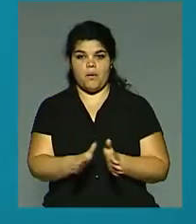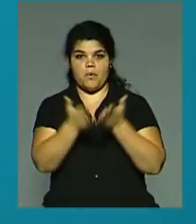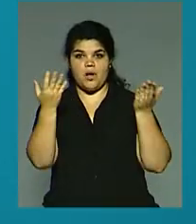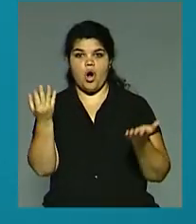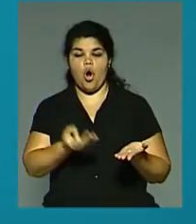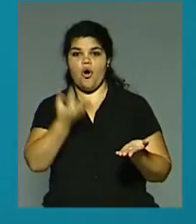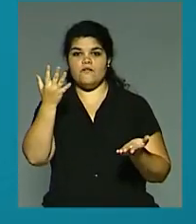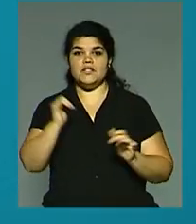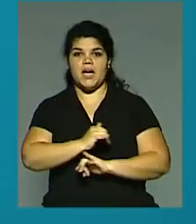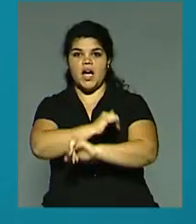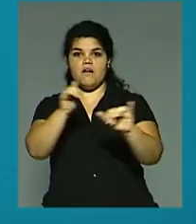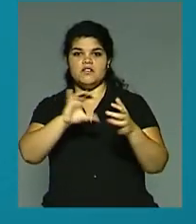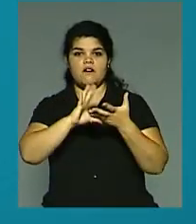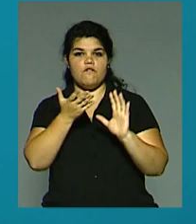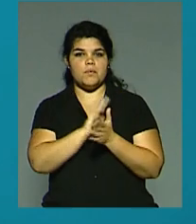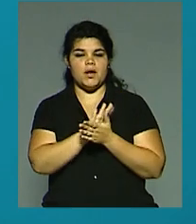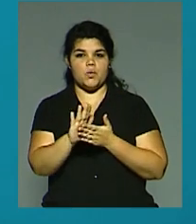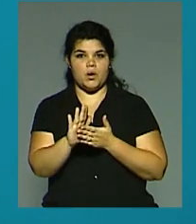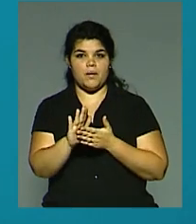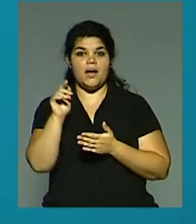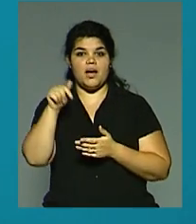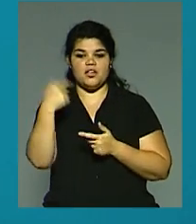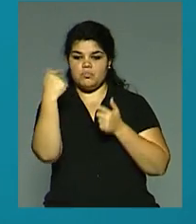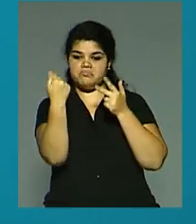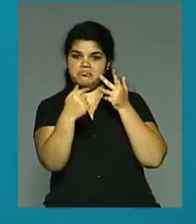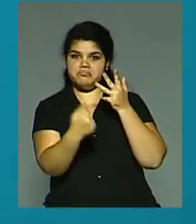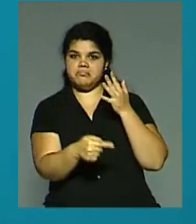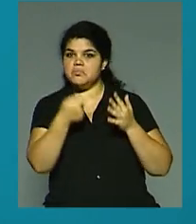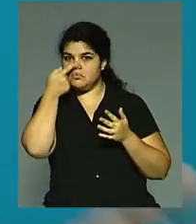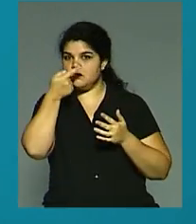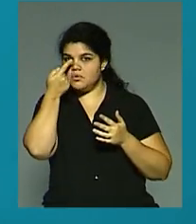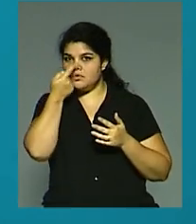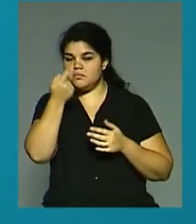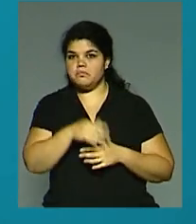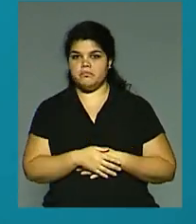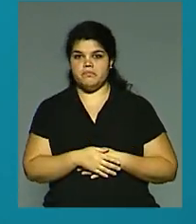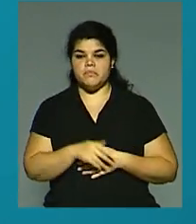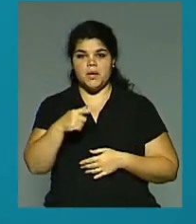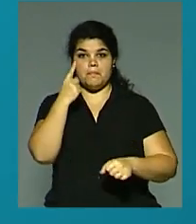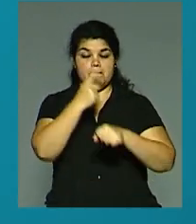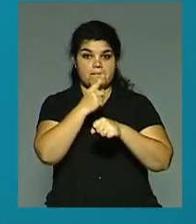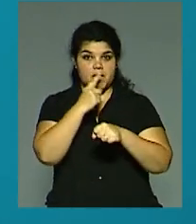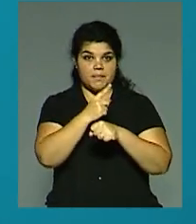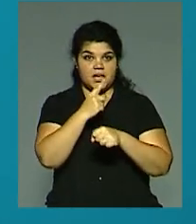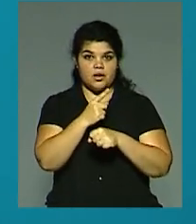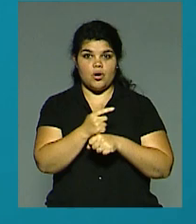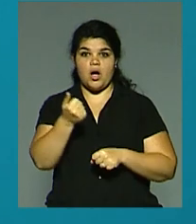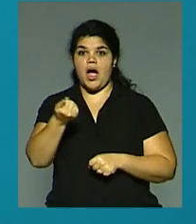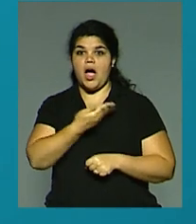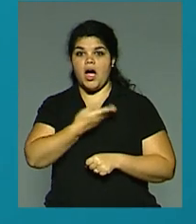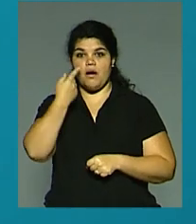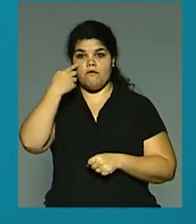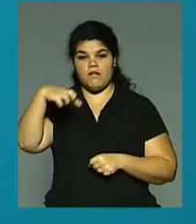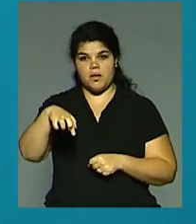la nueva modalidad, que tiene varias cosas interesantes para tener en cuenta. Sí. En principio, de alguna manera, la AFIP se desliga